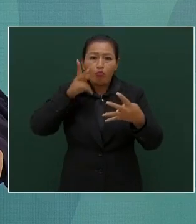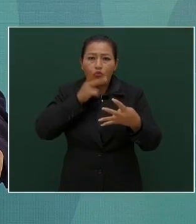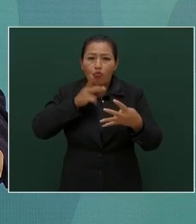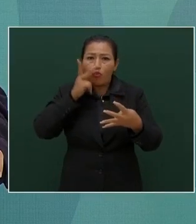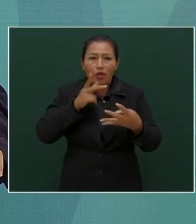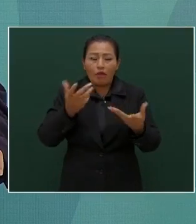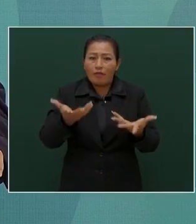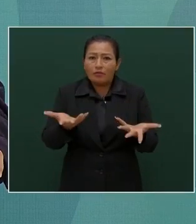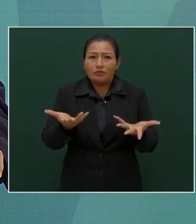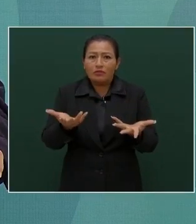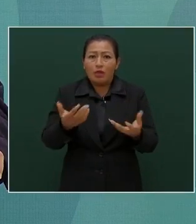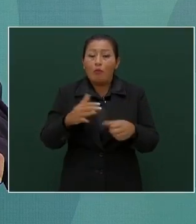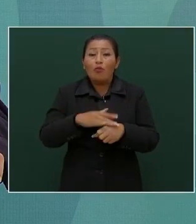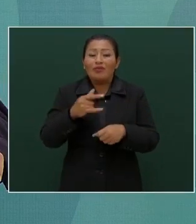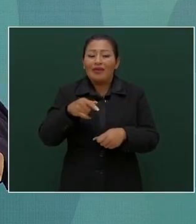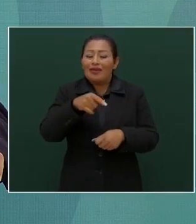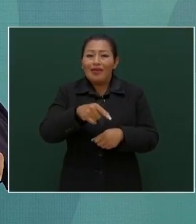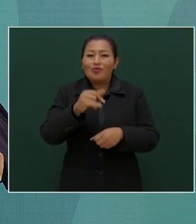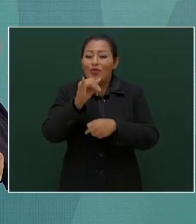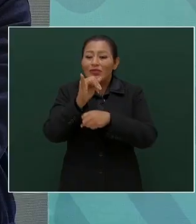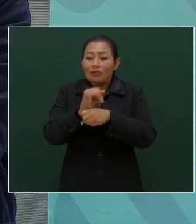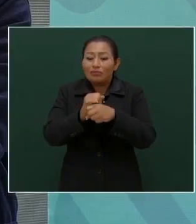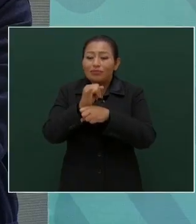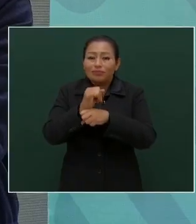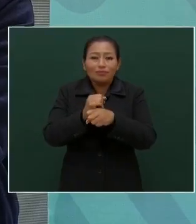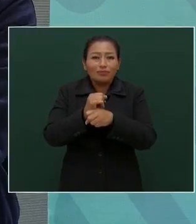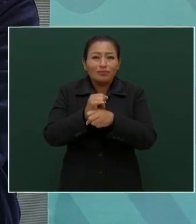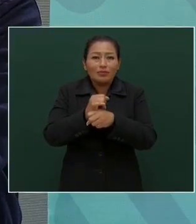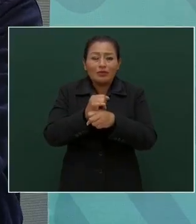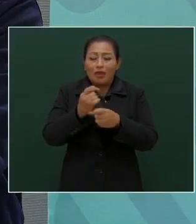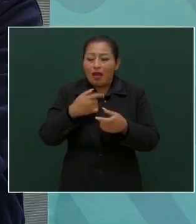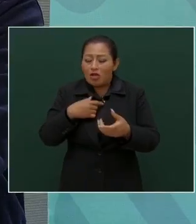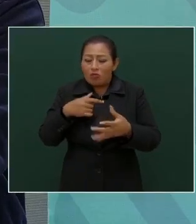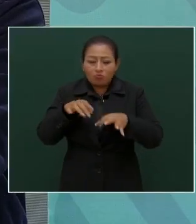la investigación, no probaron